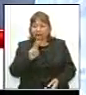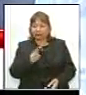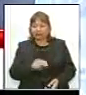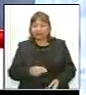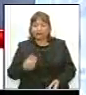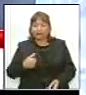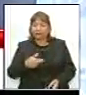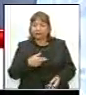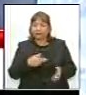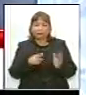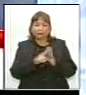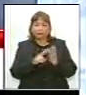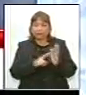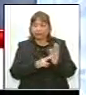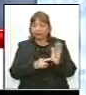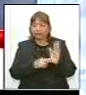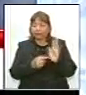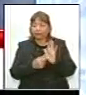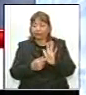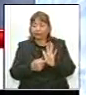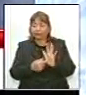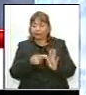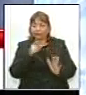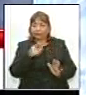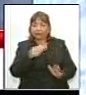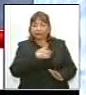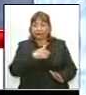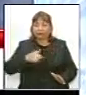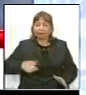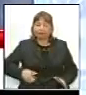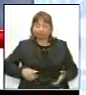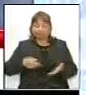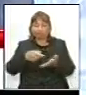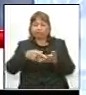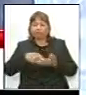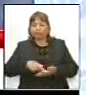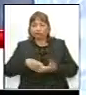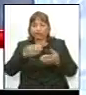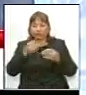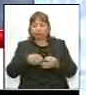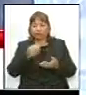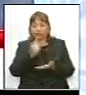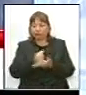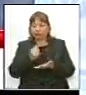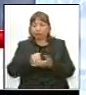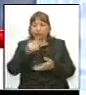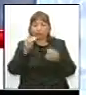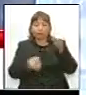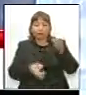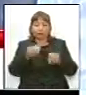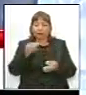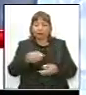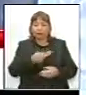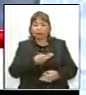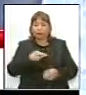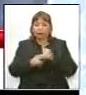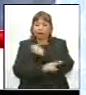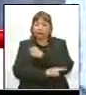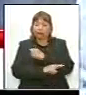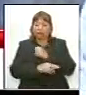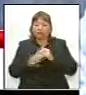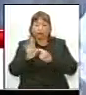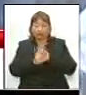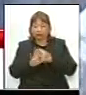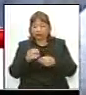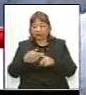nuestro reglamento señala que usted, como presidente, tiene la obligación de cumplir el ordenamiento jurídico de la nación y el reglamento así proteger,